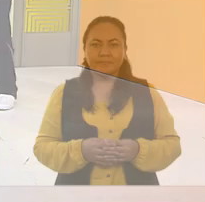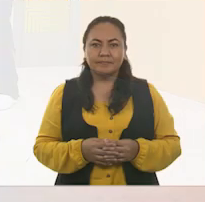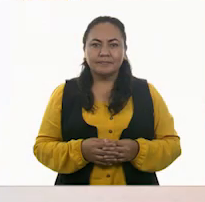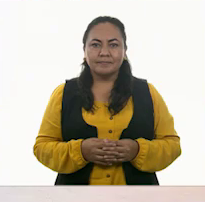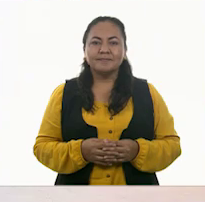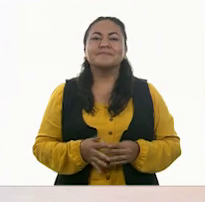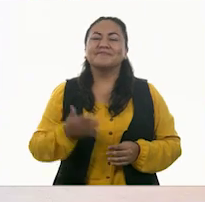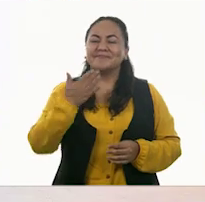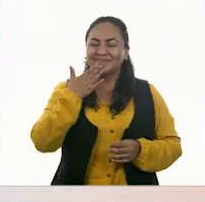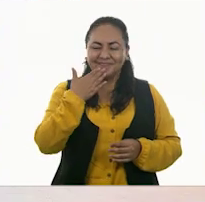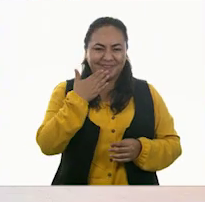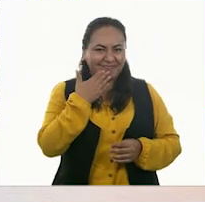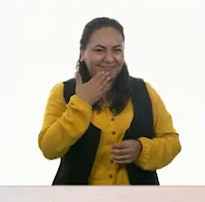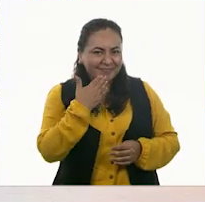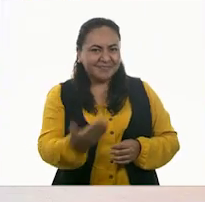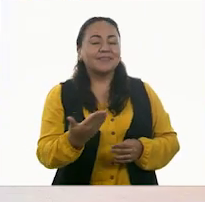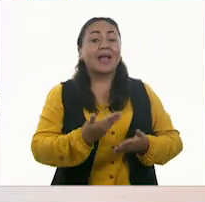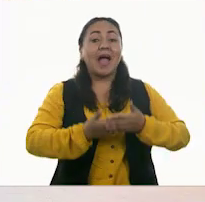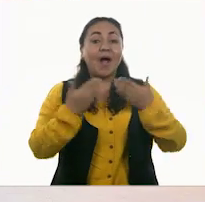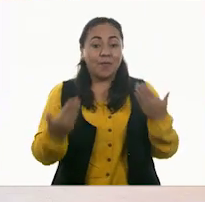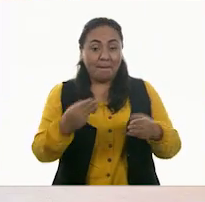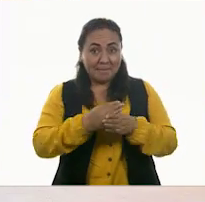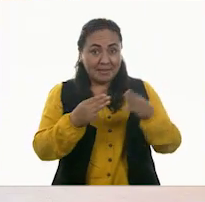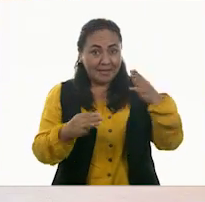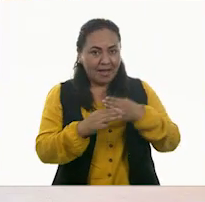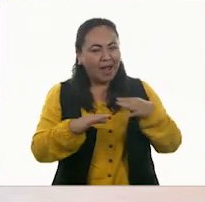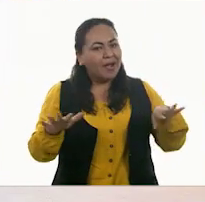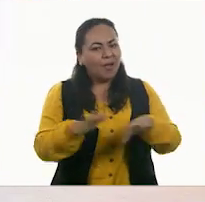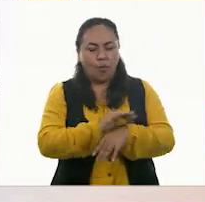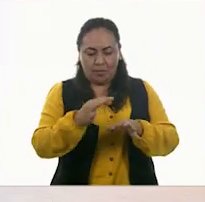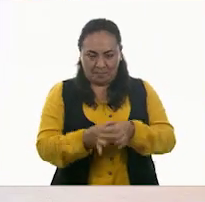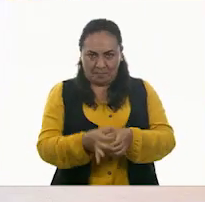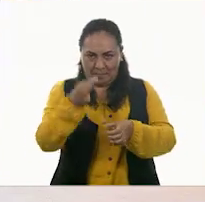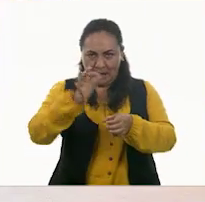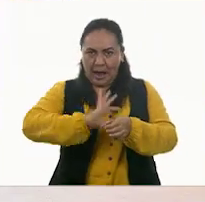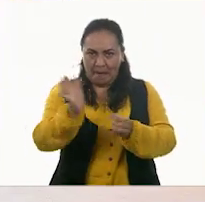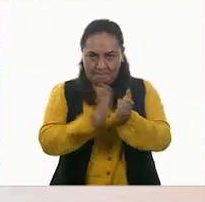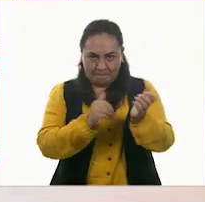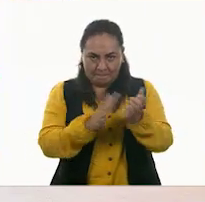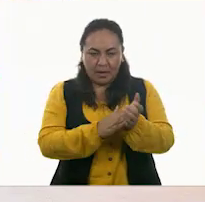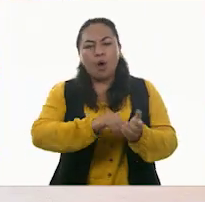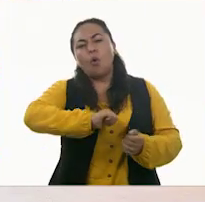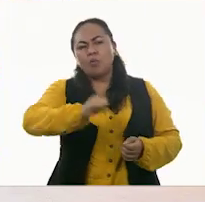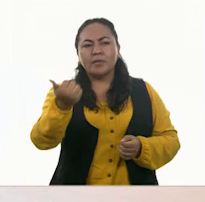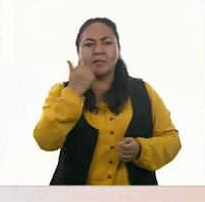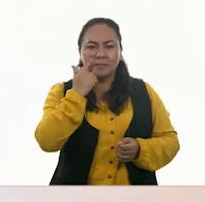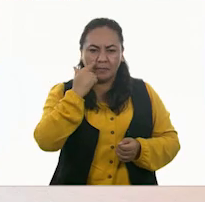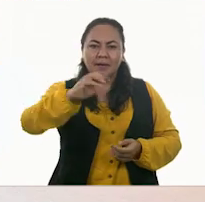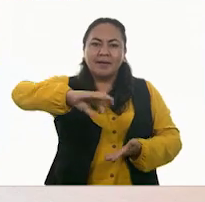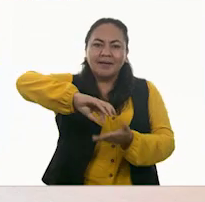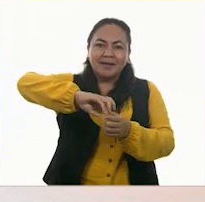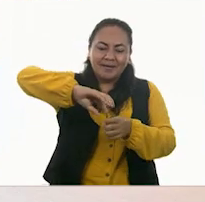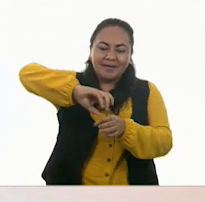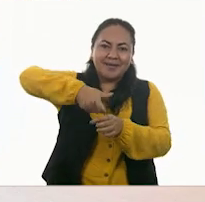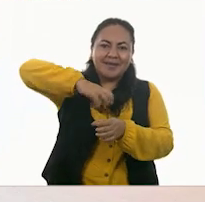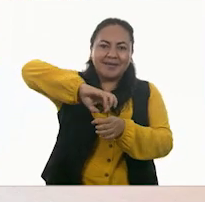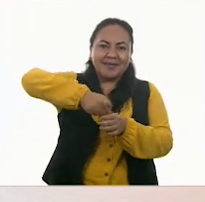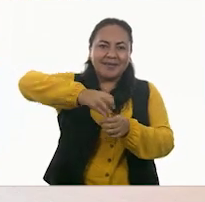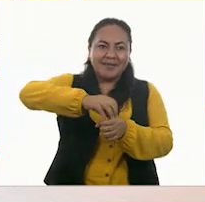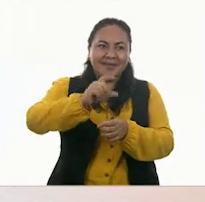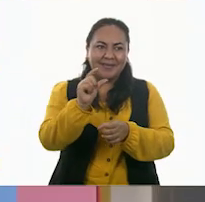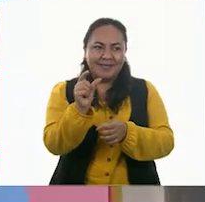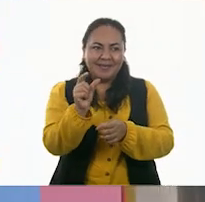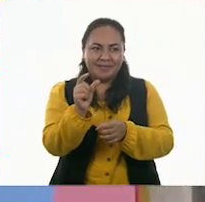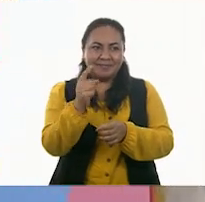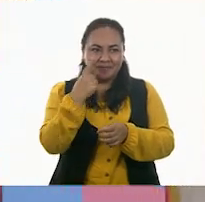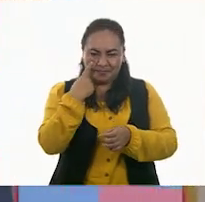Ok. Vamos a cambiar de material. Esto fue un rollito de papel. Toma una taparrosca, por favor. Y de igual